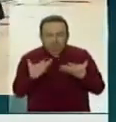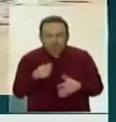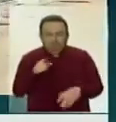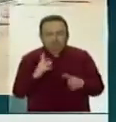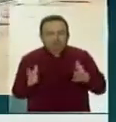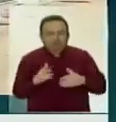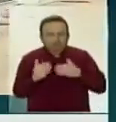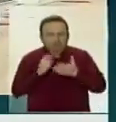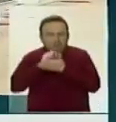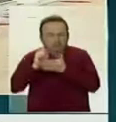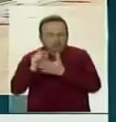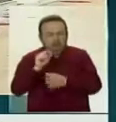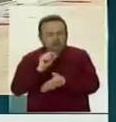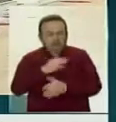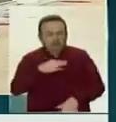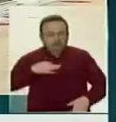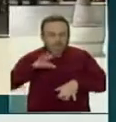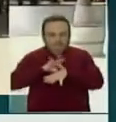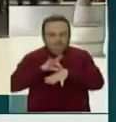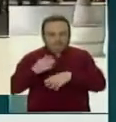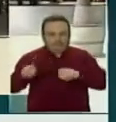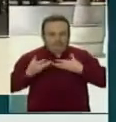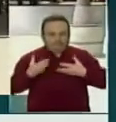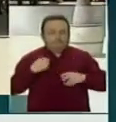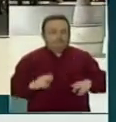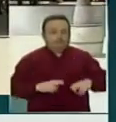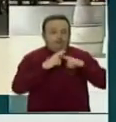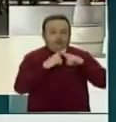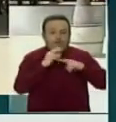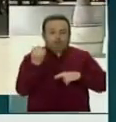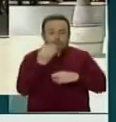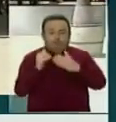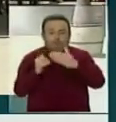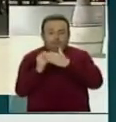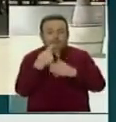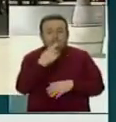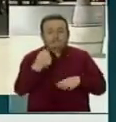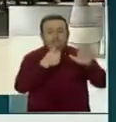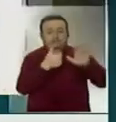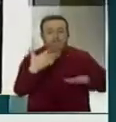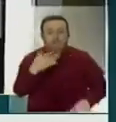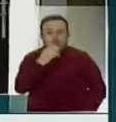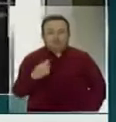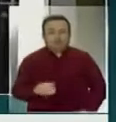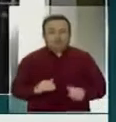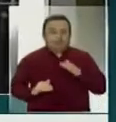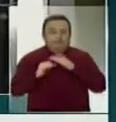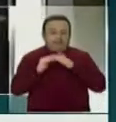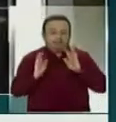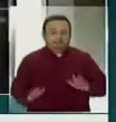está siguiendo la Seremi de Salud, digamos. El mall tiene un aforo de 165 personas